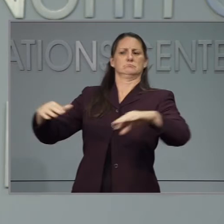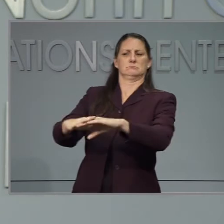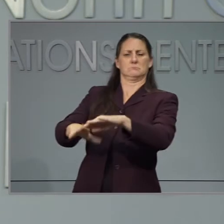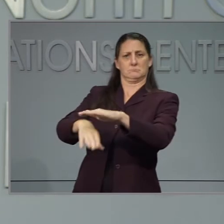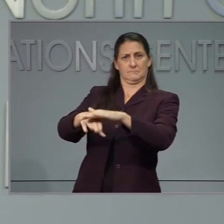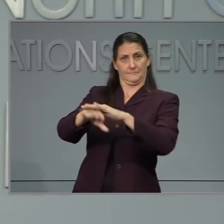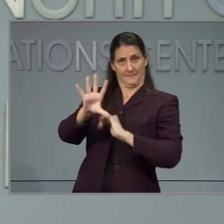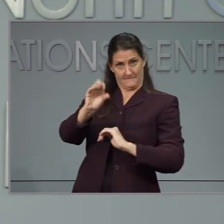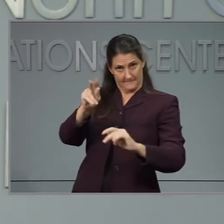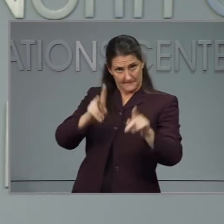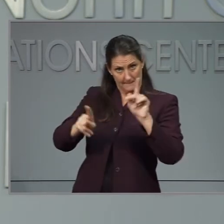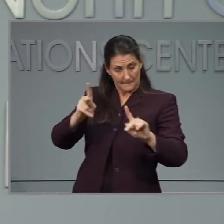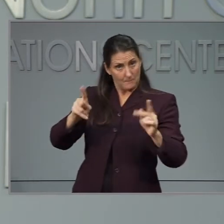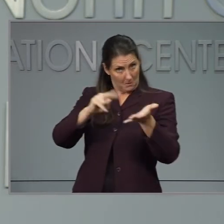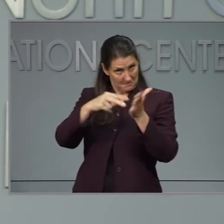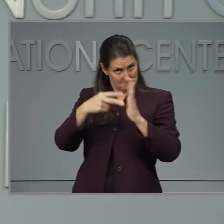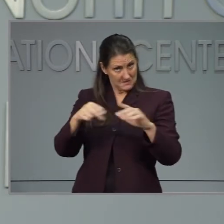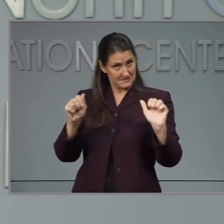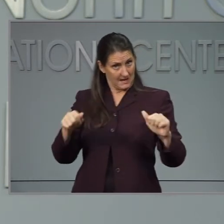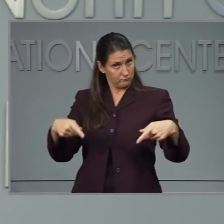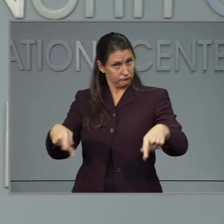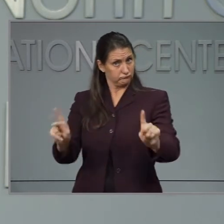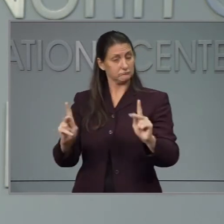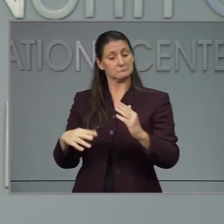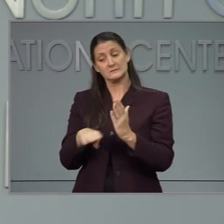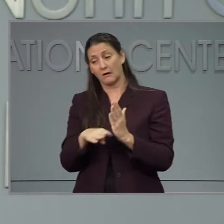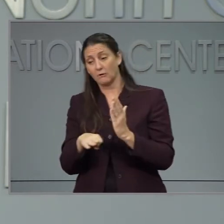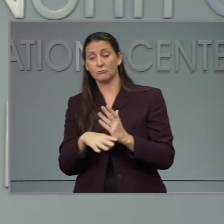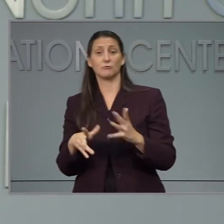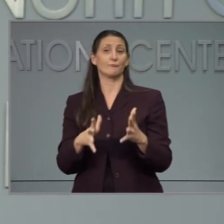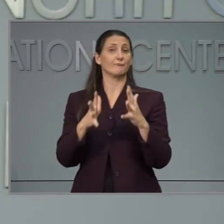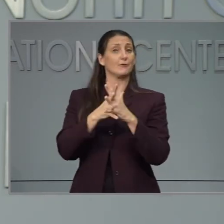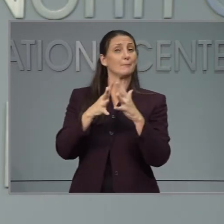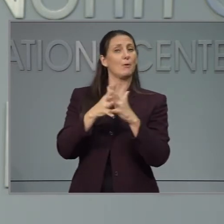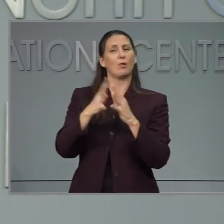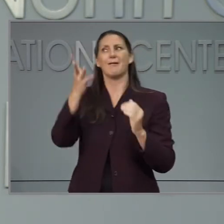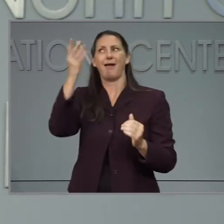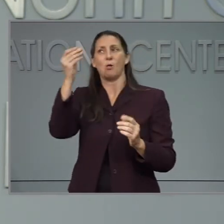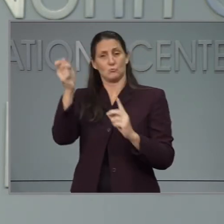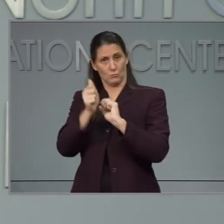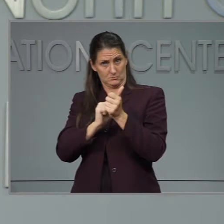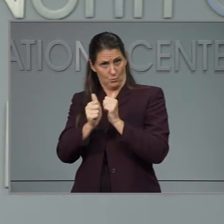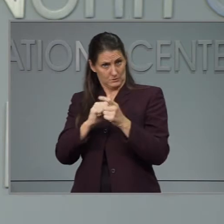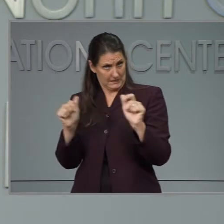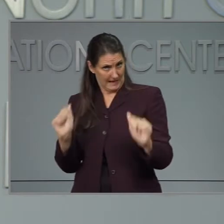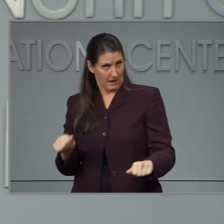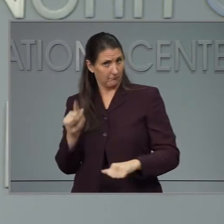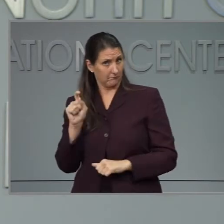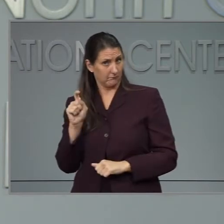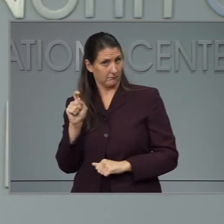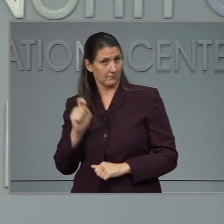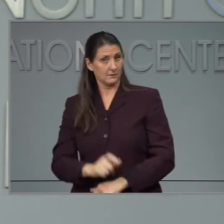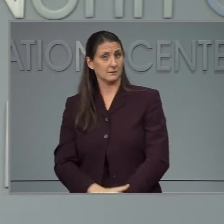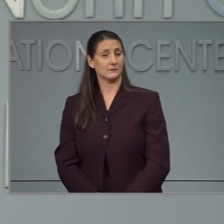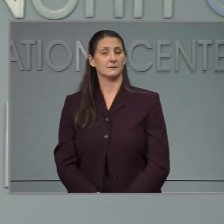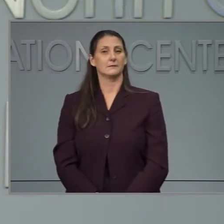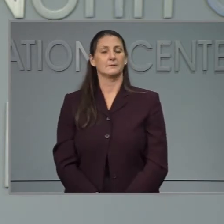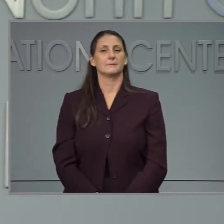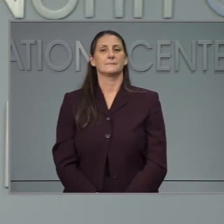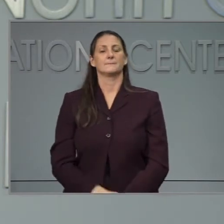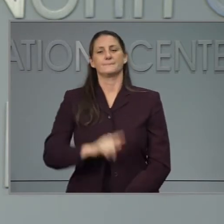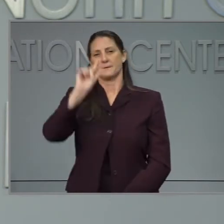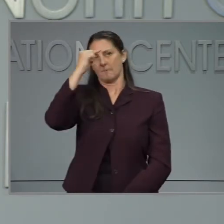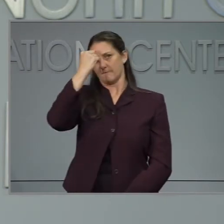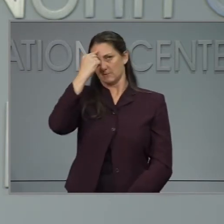permite que las actividades deportivas como fútbol, americano, soccer, algo de esta naturaleza. Respuesta.